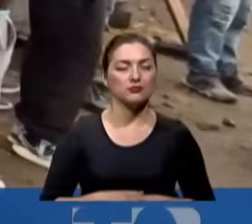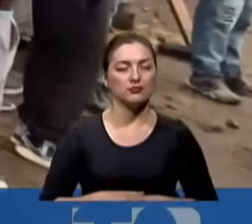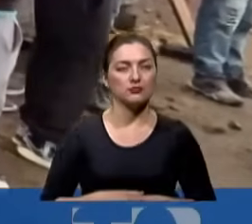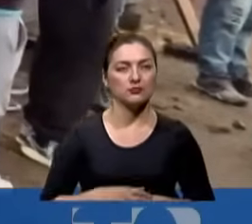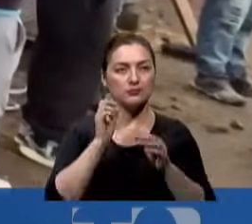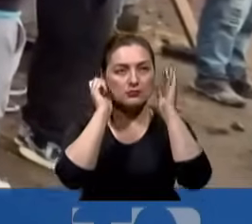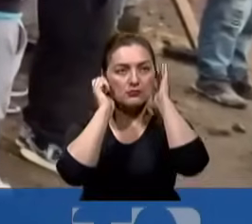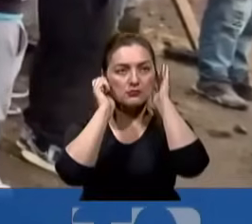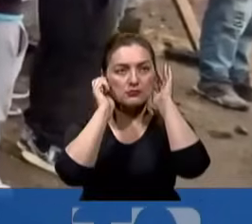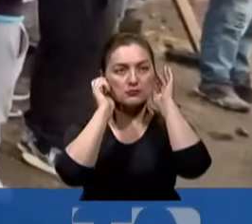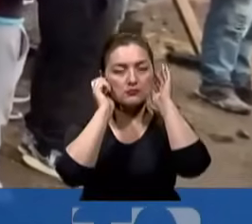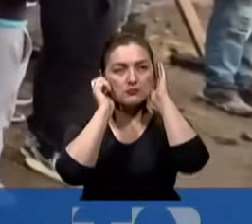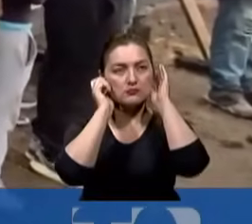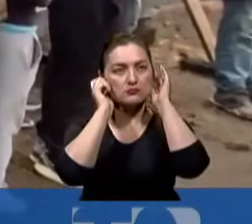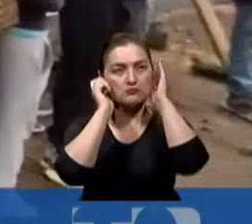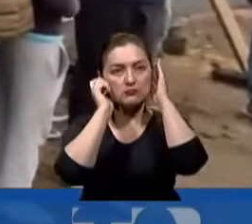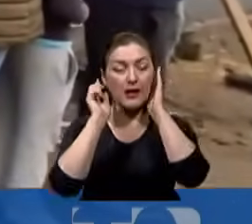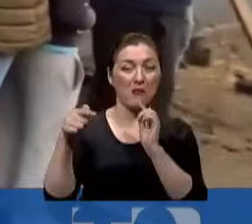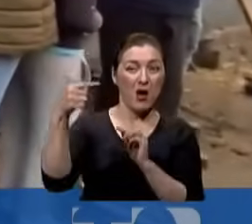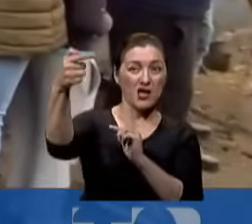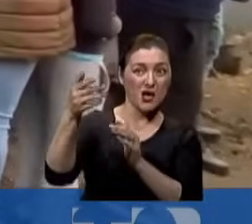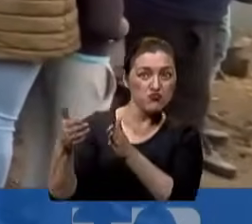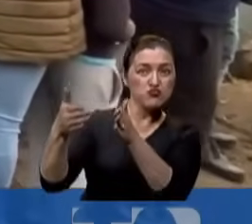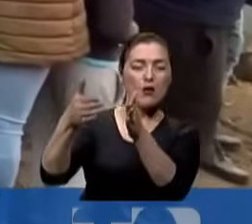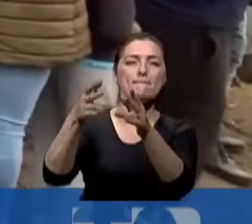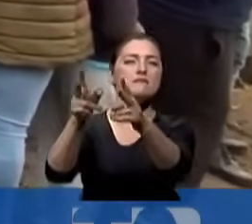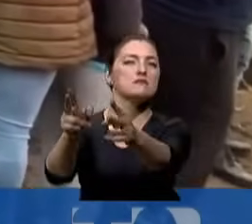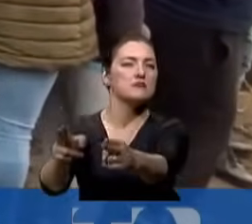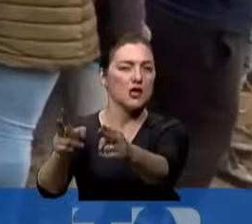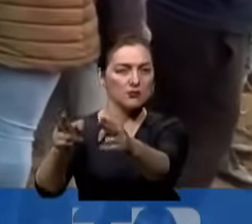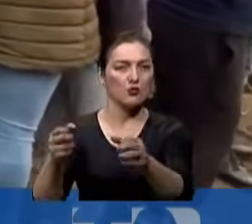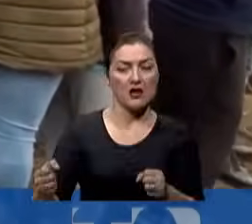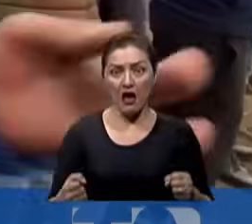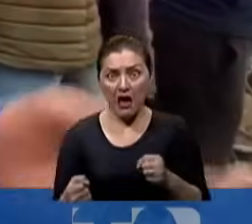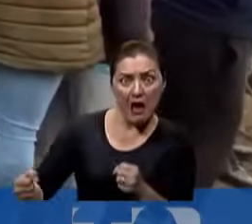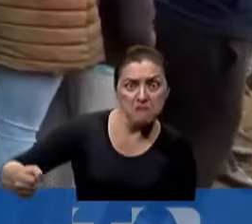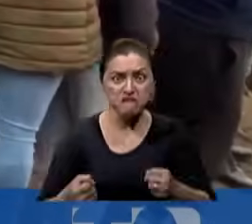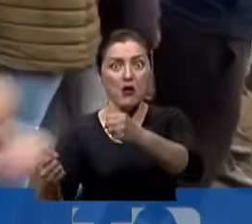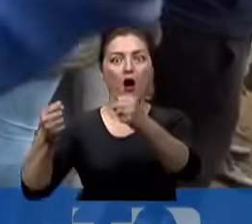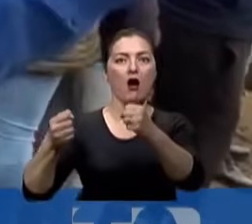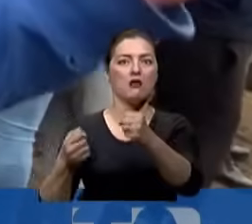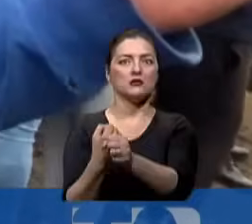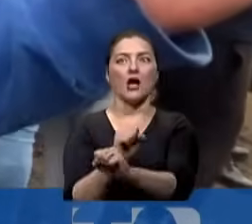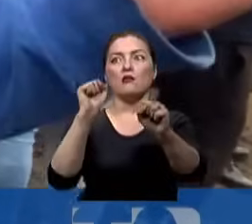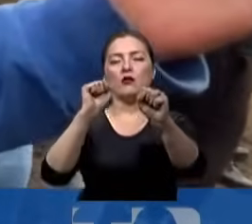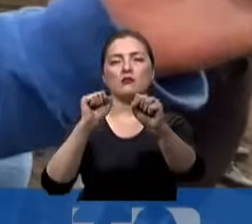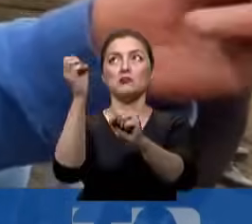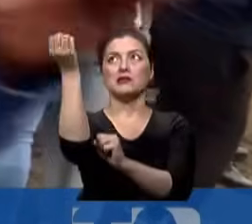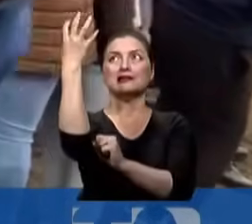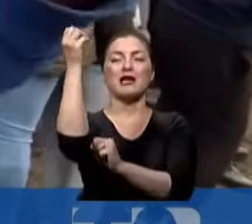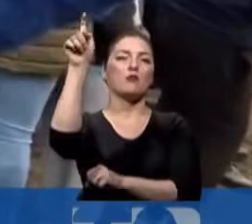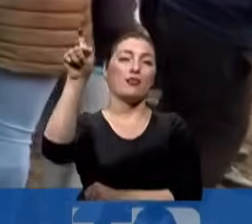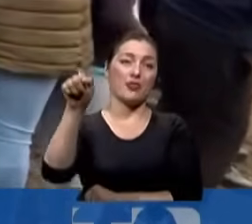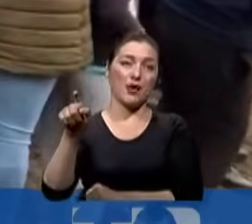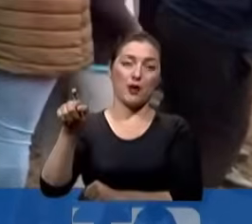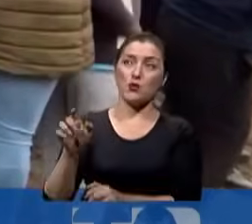el cruce de allá, es la misma cosa. A veces se escapan ahí, pues ahí se les cae un que nos va a favor poner un semáforo.